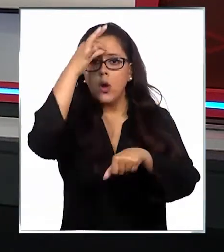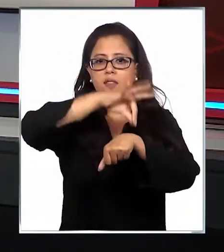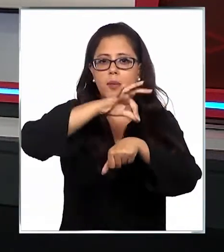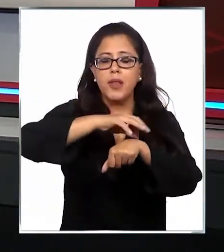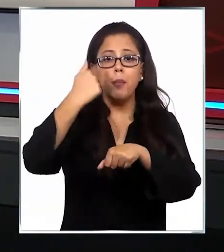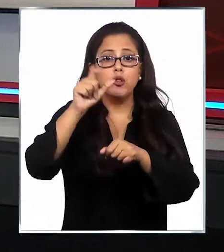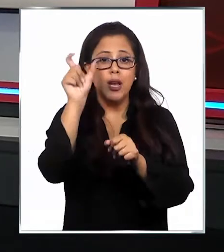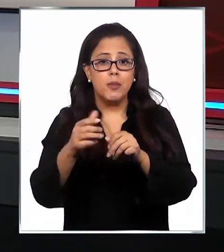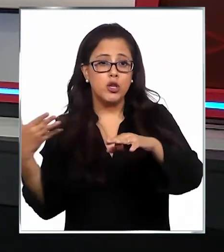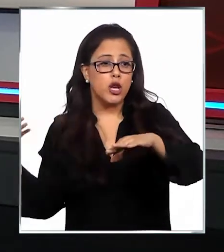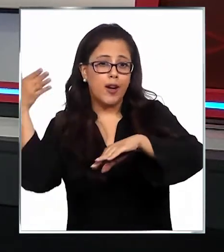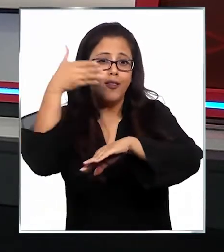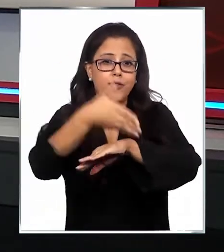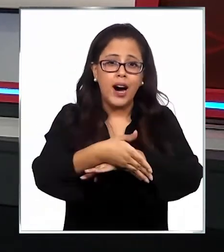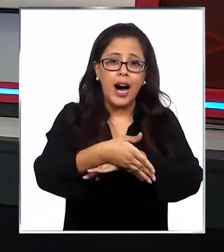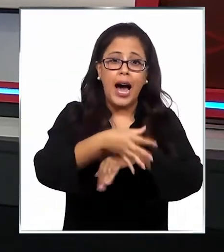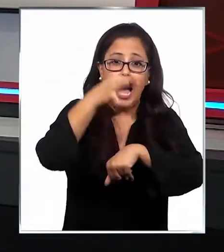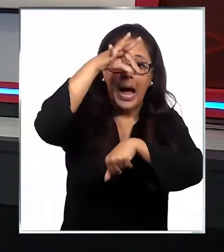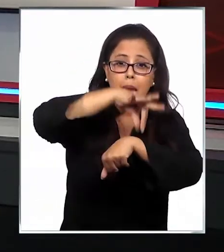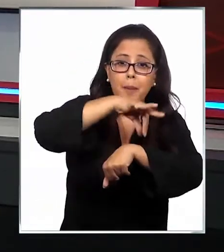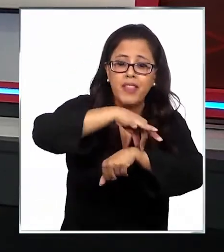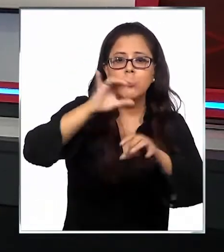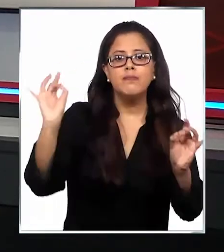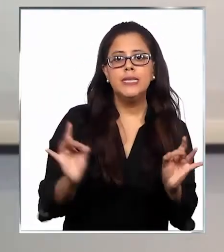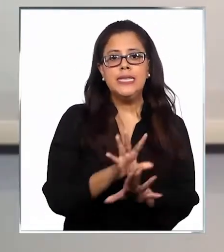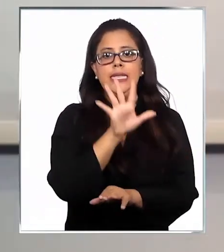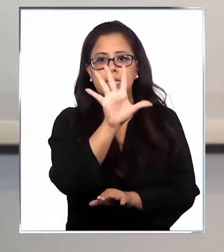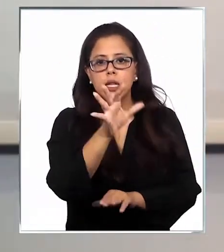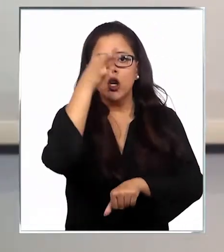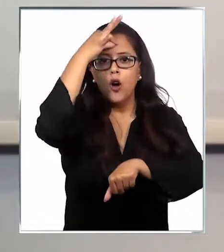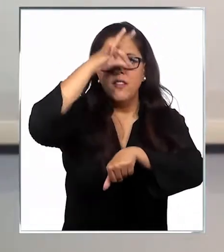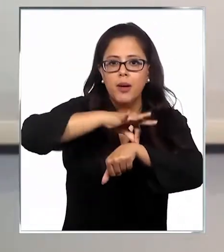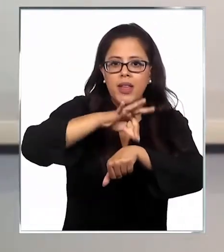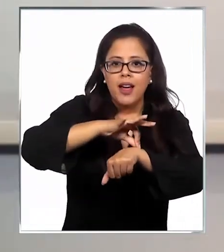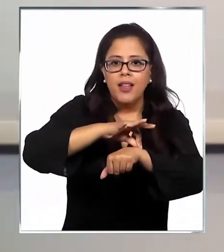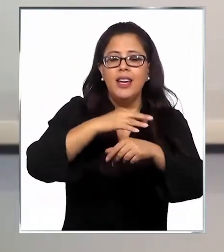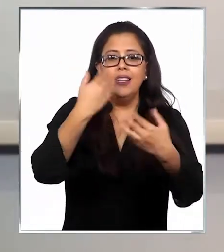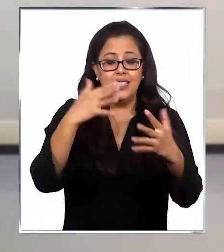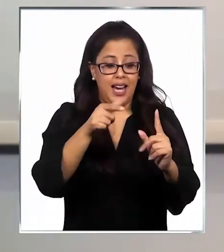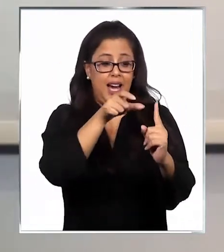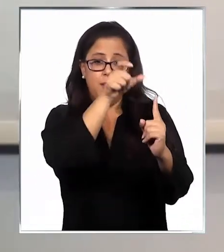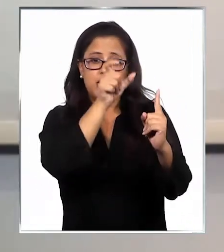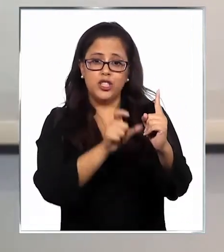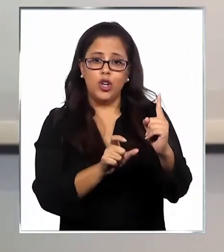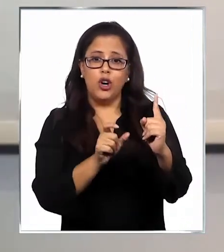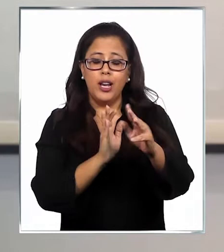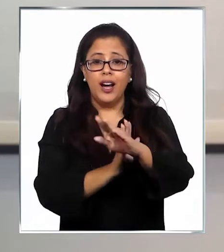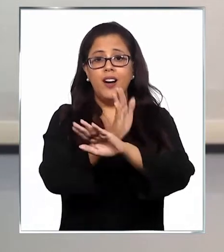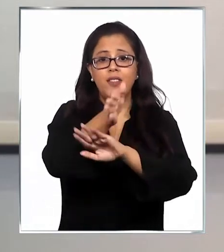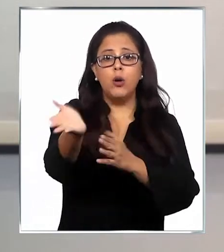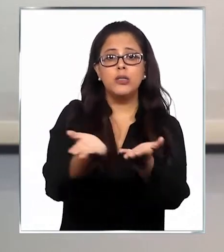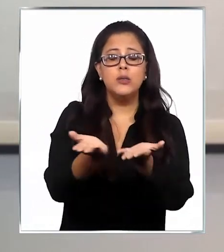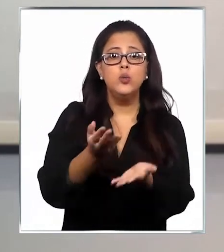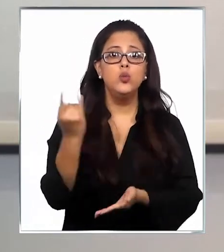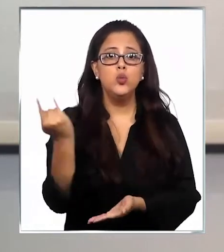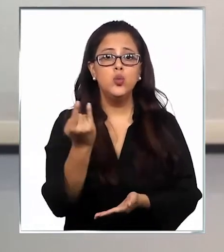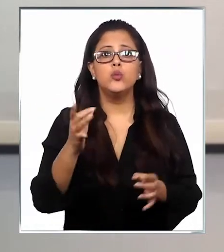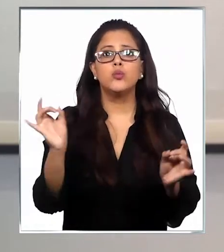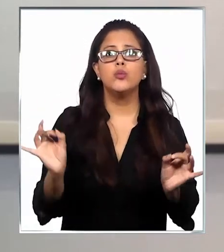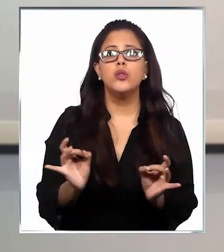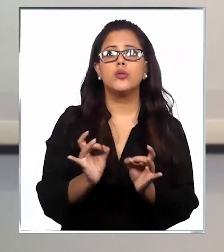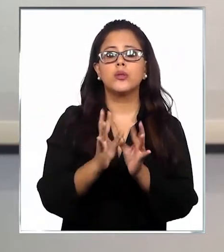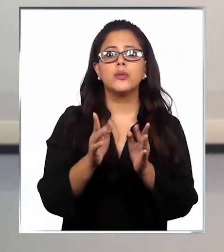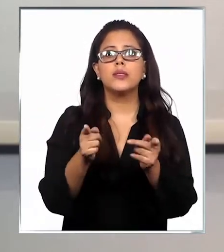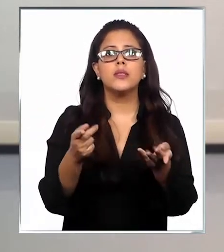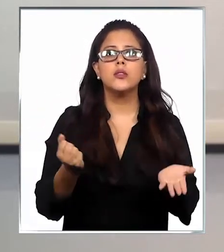consulta médica, probablemente ese número se acerque a 5. Si esa persona se estaba dirigiendo a un servicio de urgencia, lo más probable es que ese